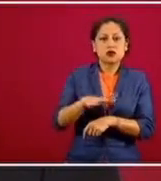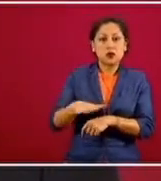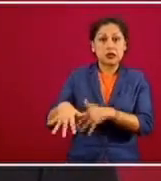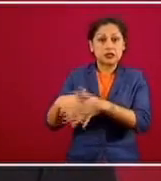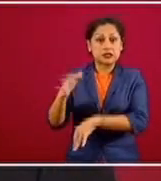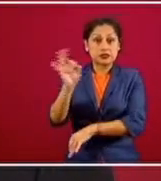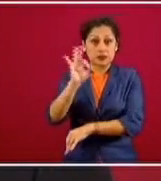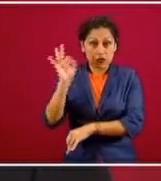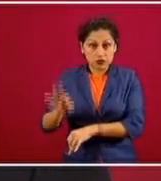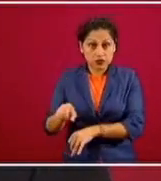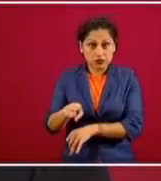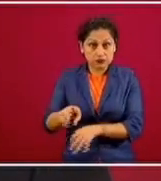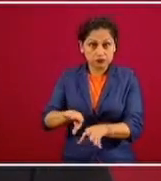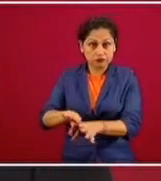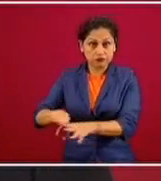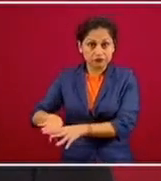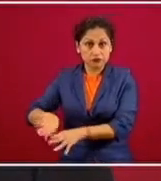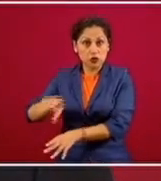empresas,